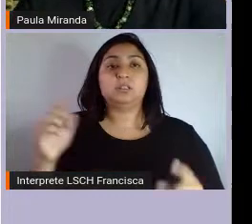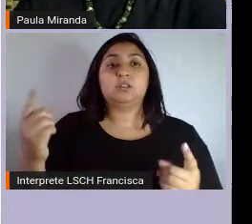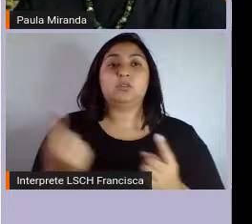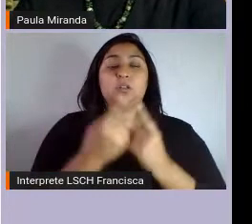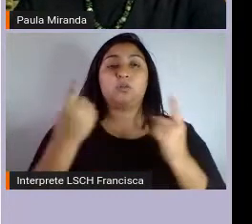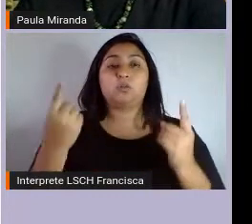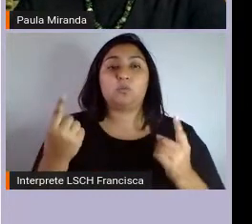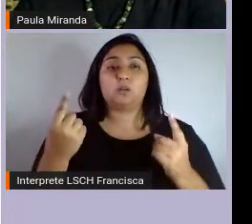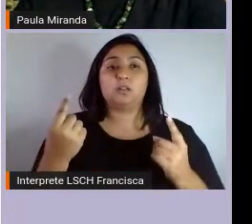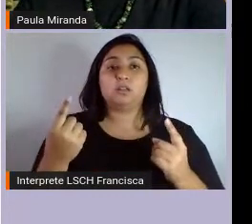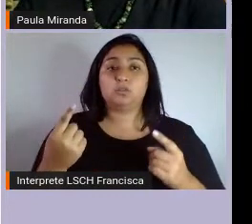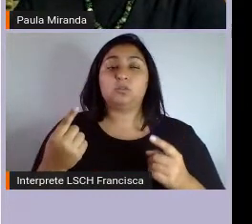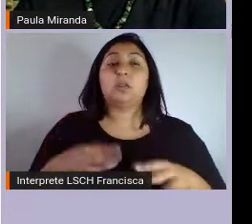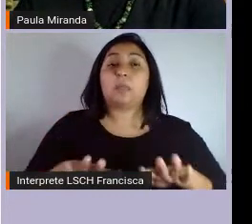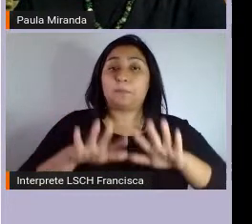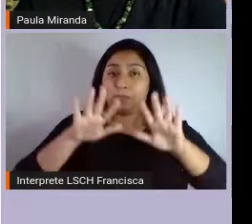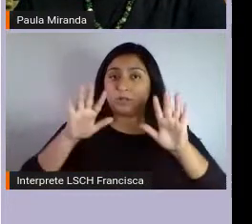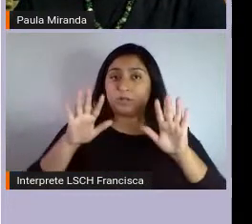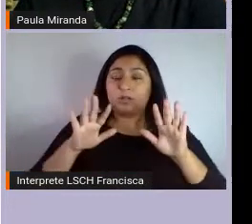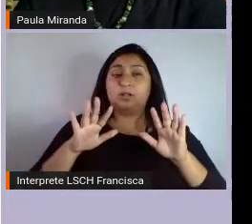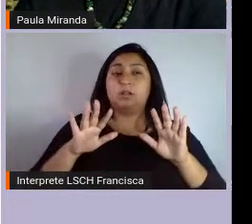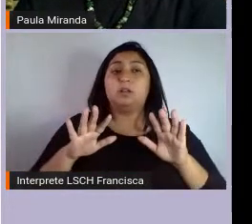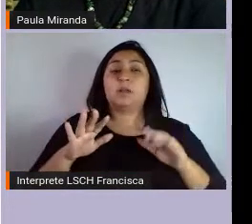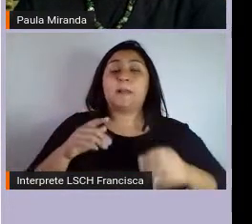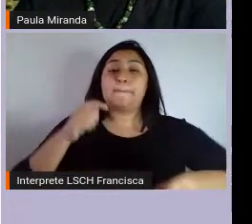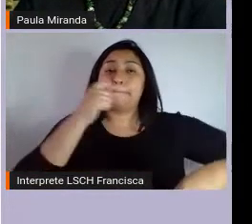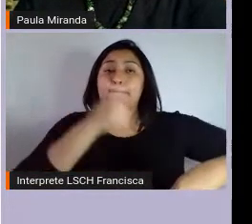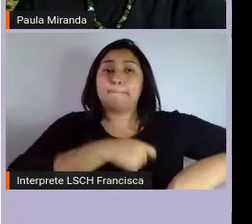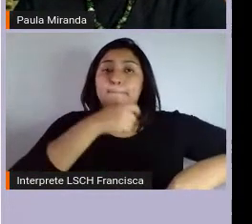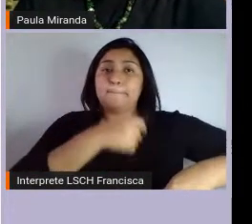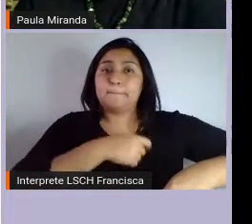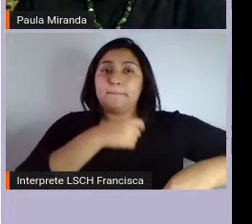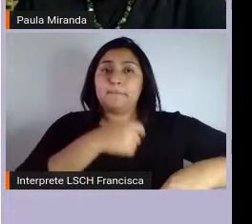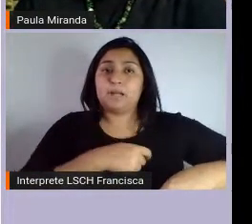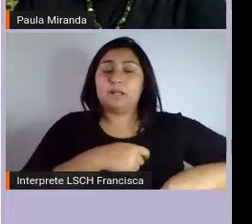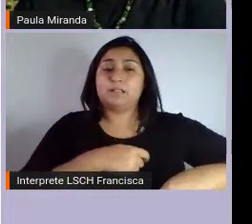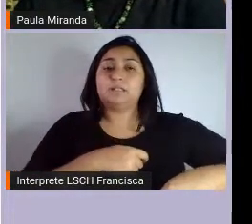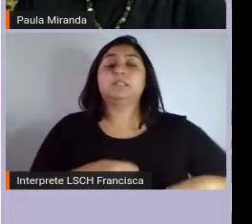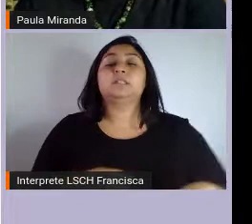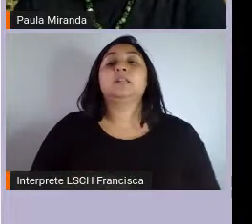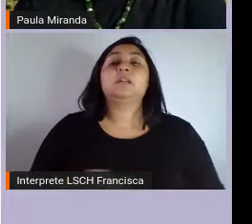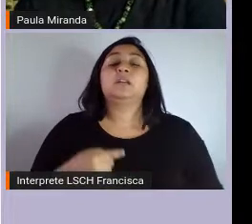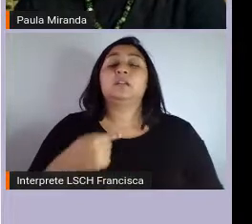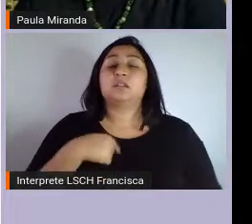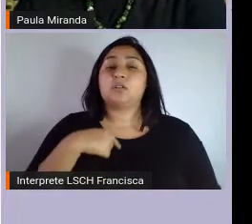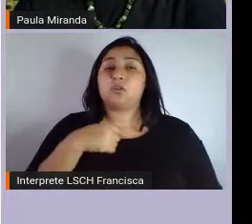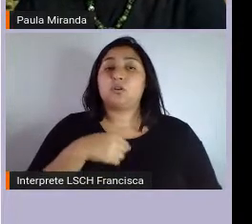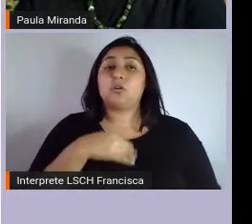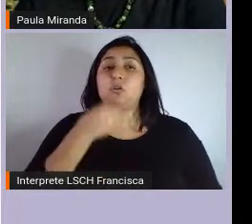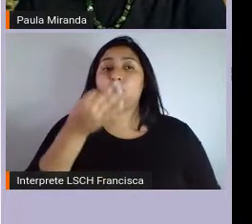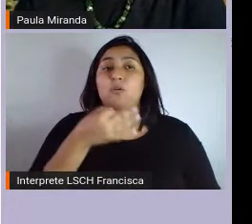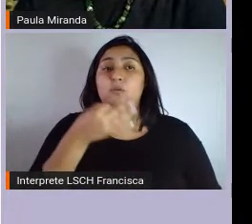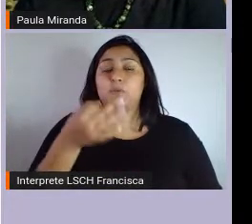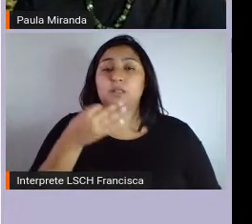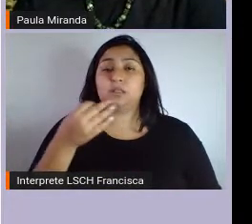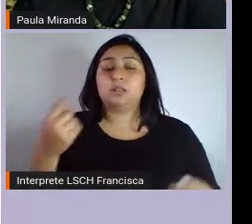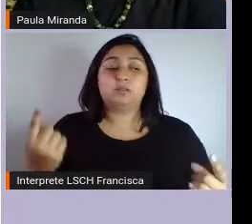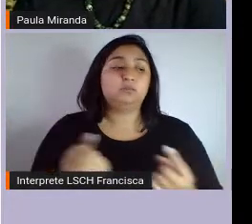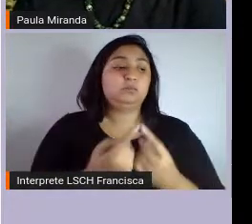impresionante con la Machi María Pina Cotaro, que eso yo lo documenté en un libro, que es Violeta Parra en Juan Mapu, su encuentro con el canto